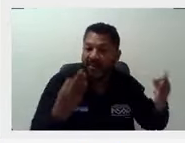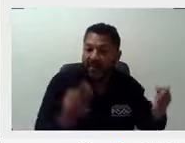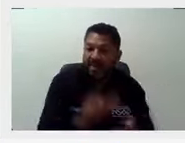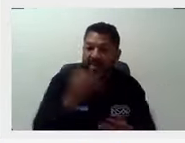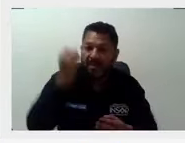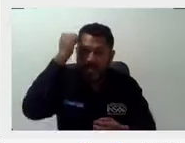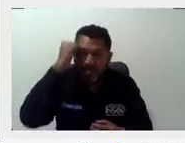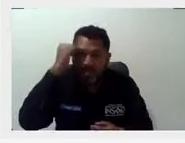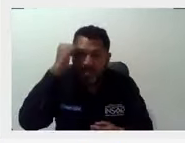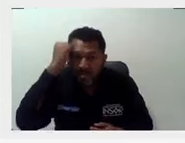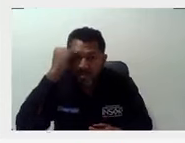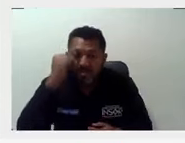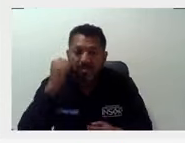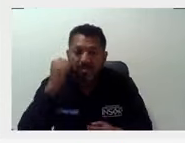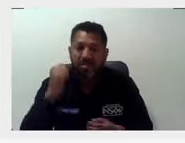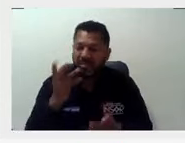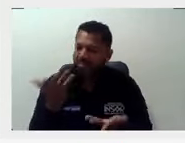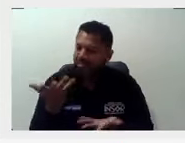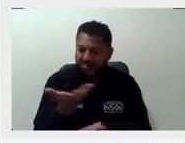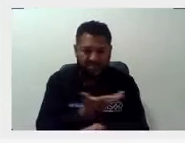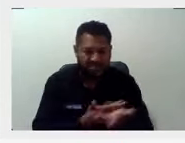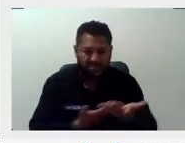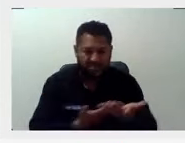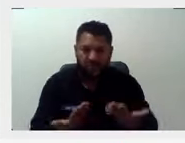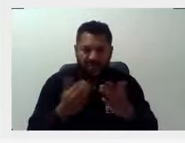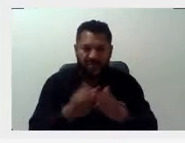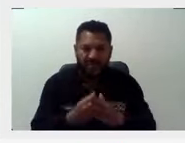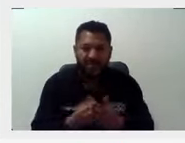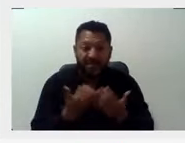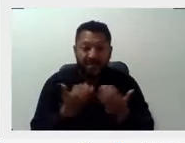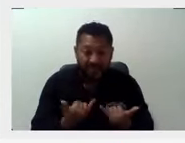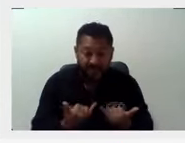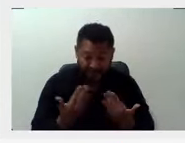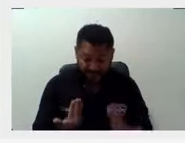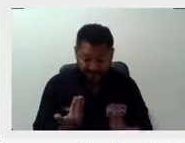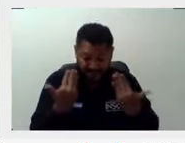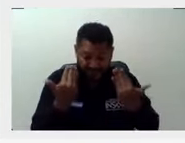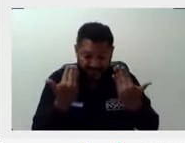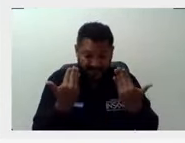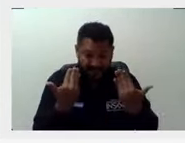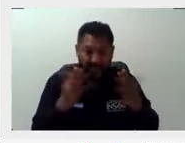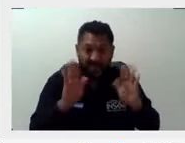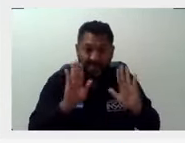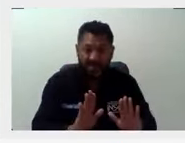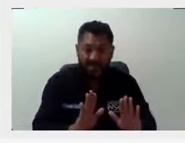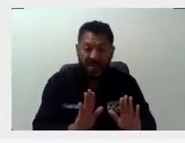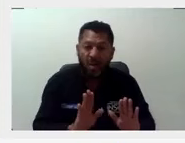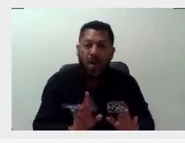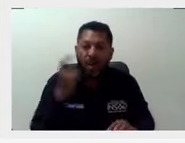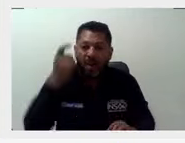sus maestros y la oportunidad que le están dando al país en este caso de pensarnos en una